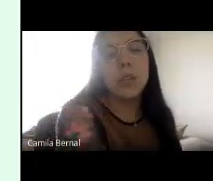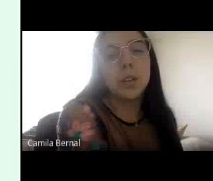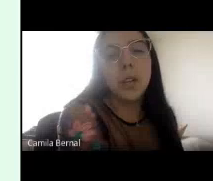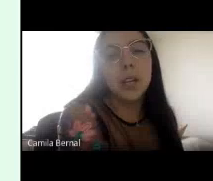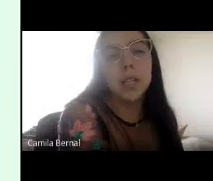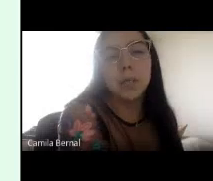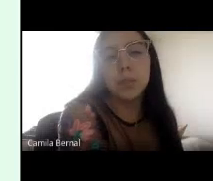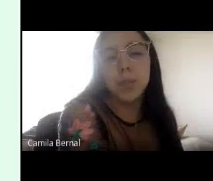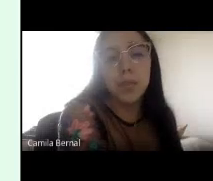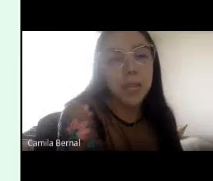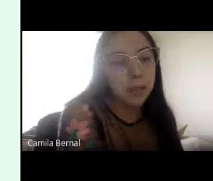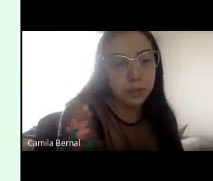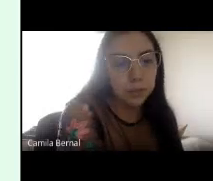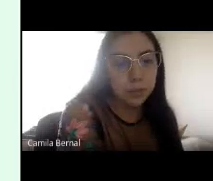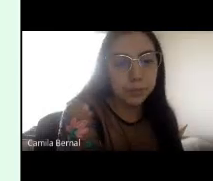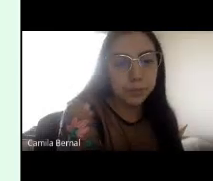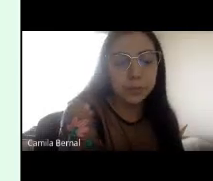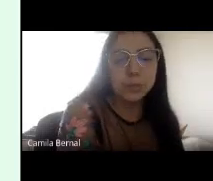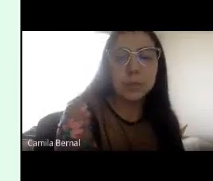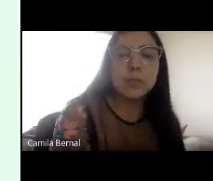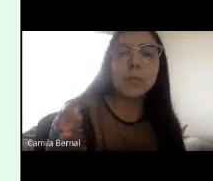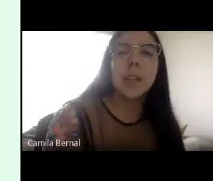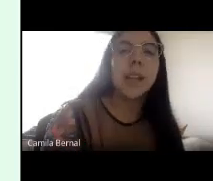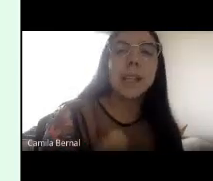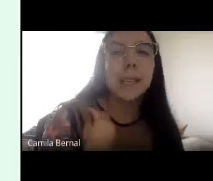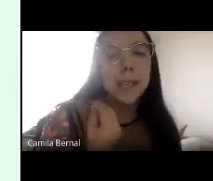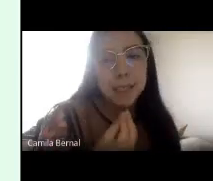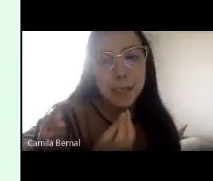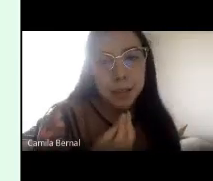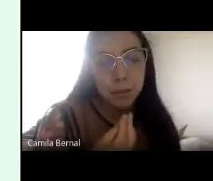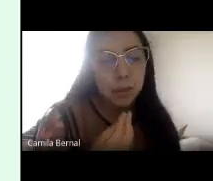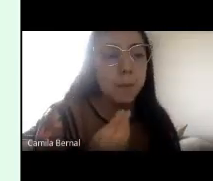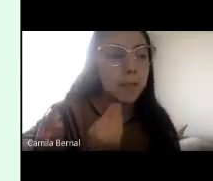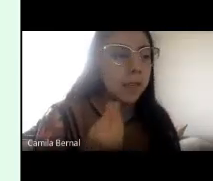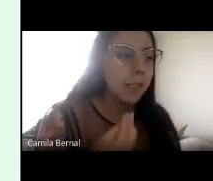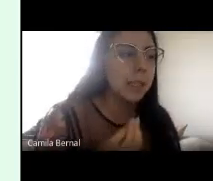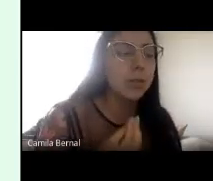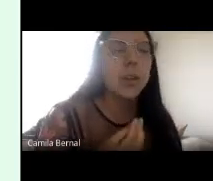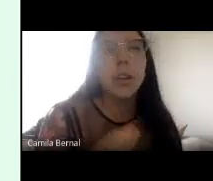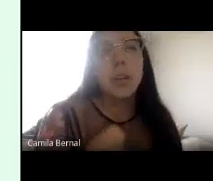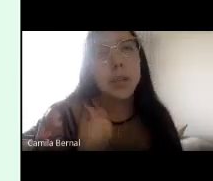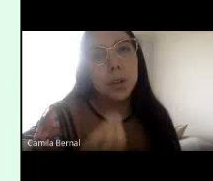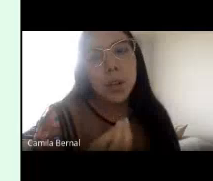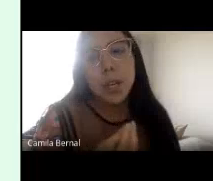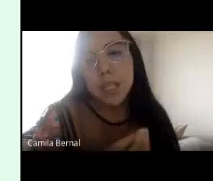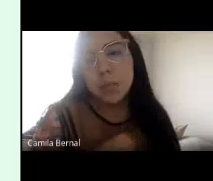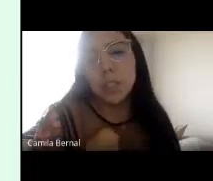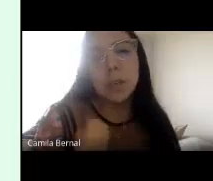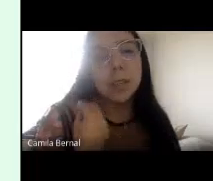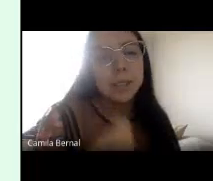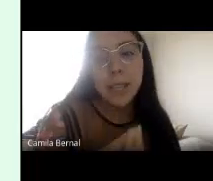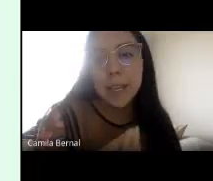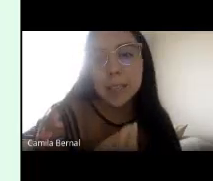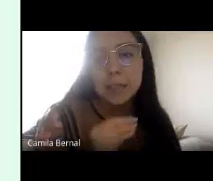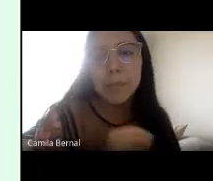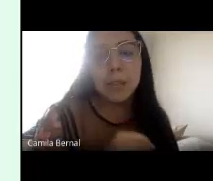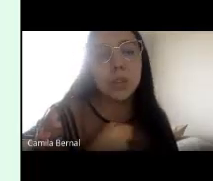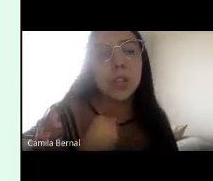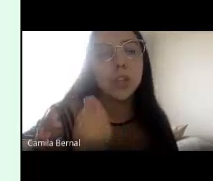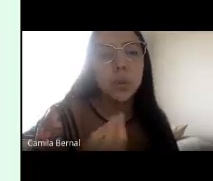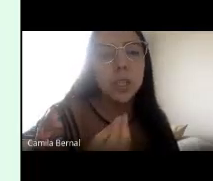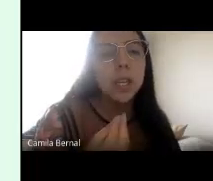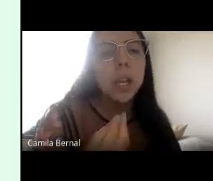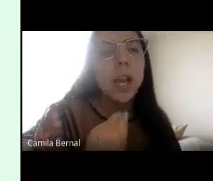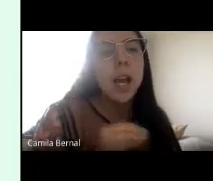unos microorganismos benignos. ¿Qué quiere decir esto? Que a pesar de que son microorganismos y bacterias, también